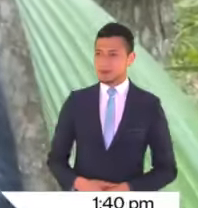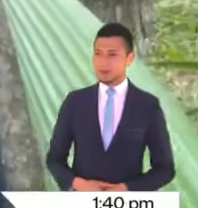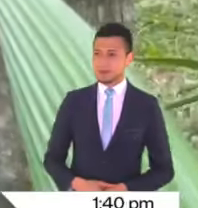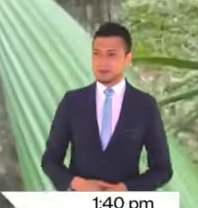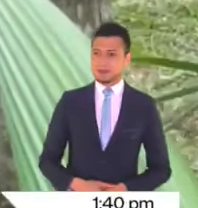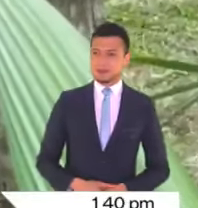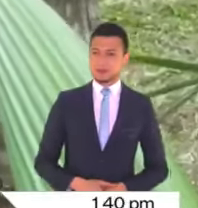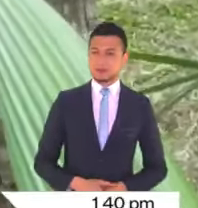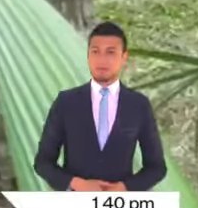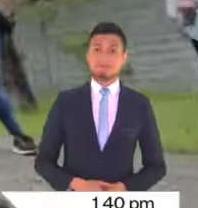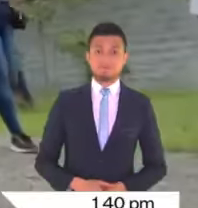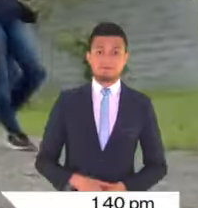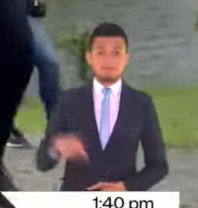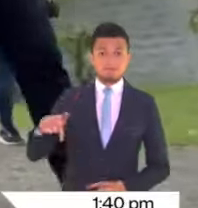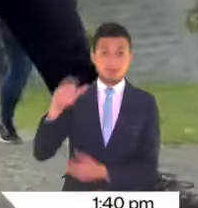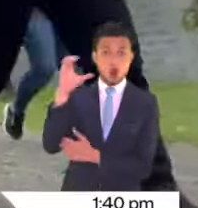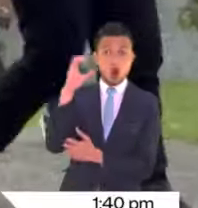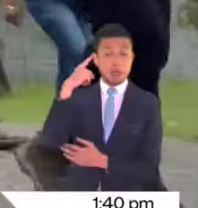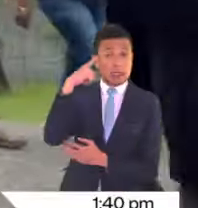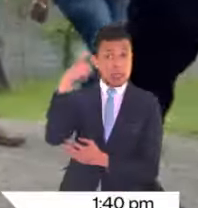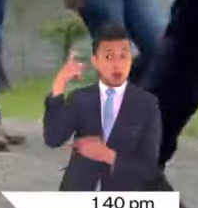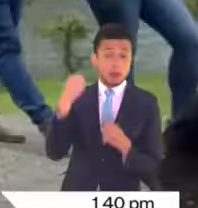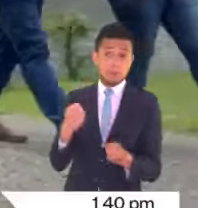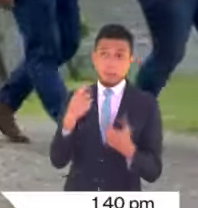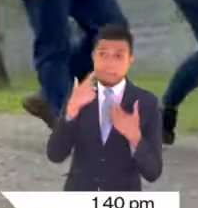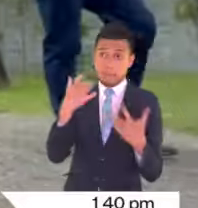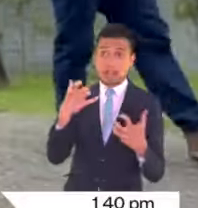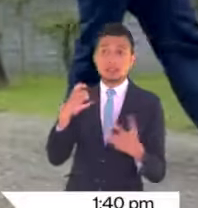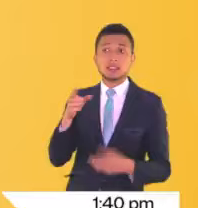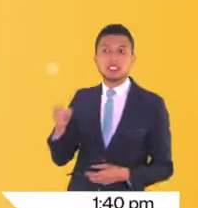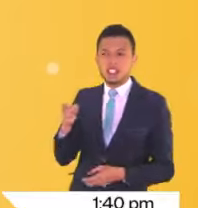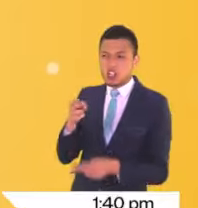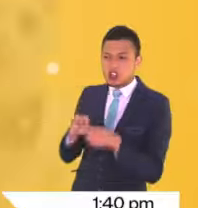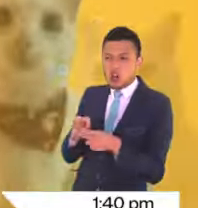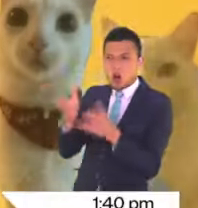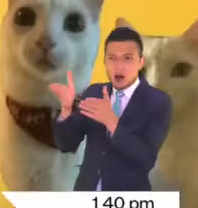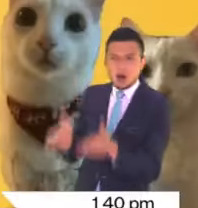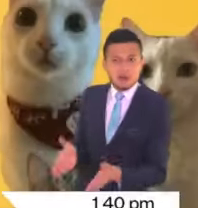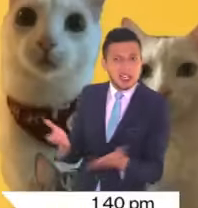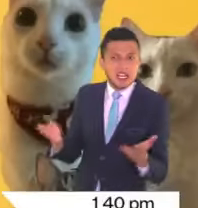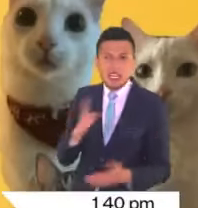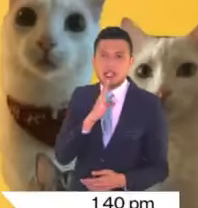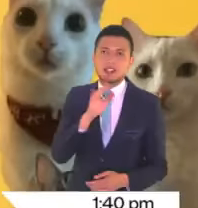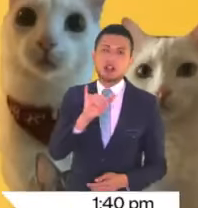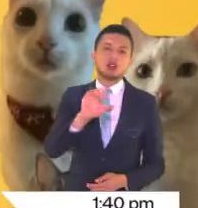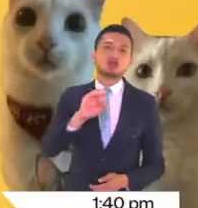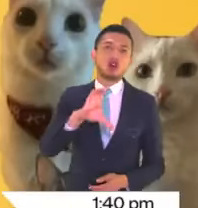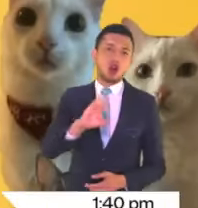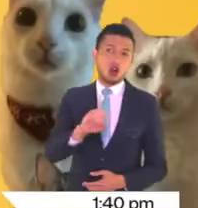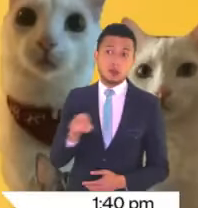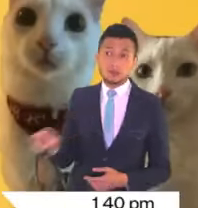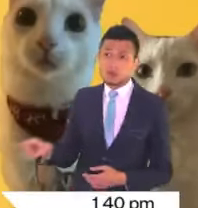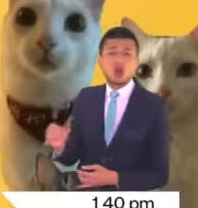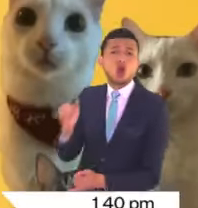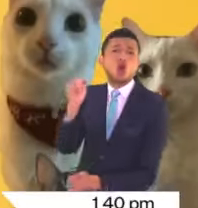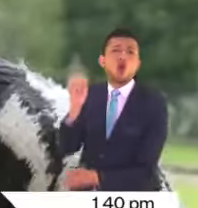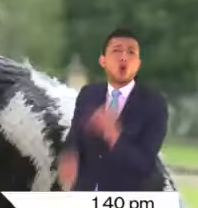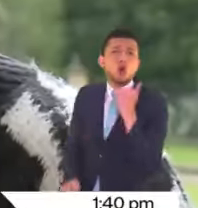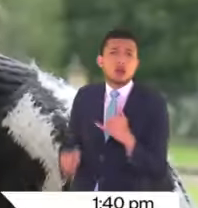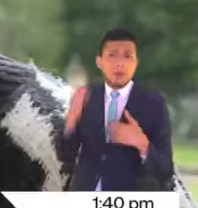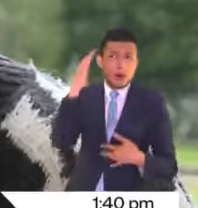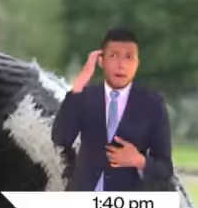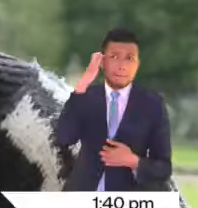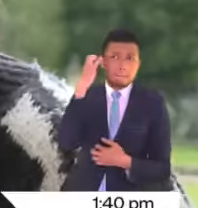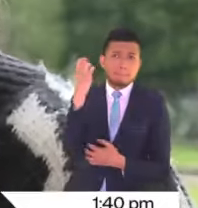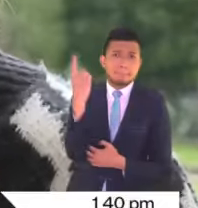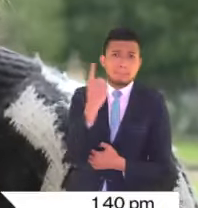Viene para Colombia un reto enorme, un desafío que tiene nombre propio, Yoko. Yoko es el único chimpancé que todavía